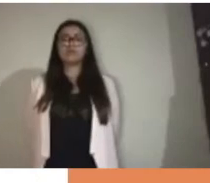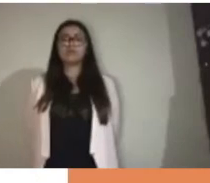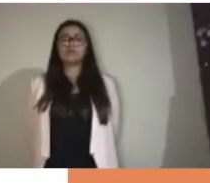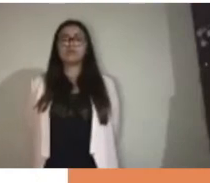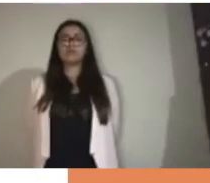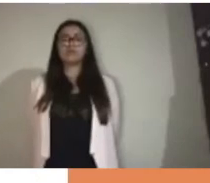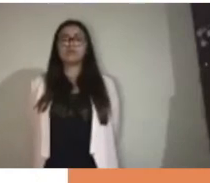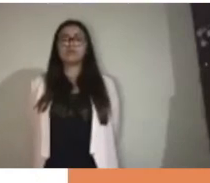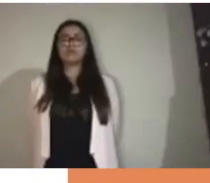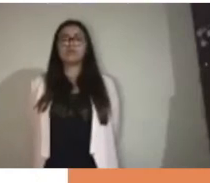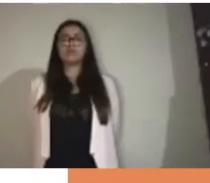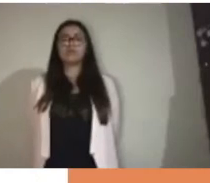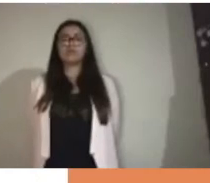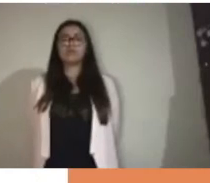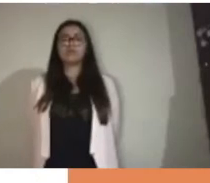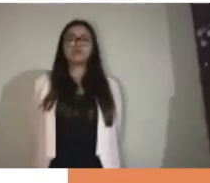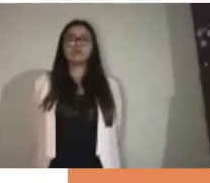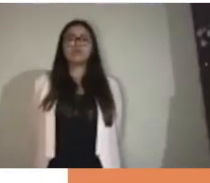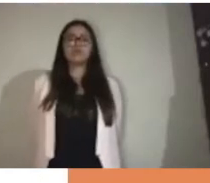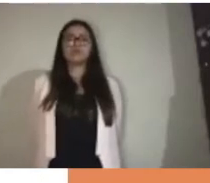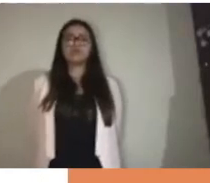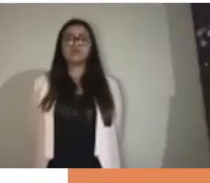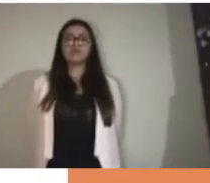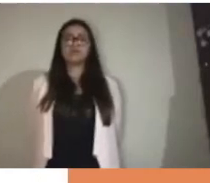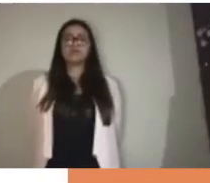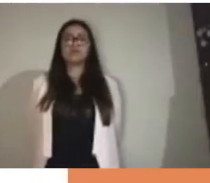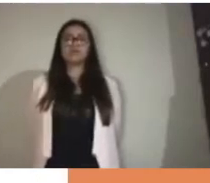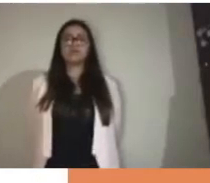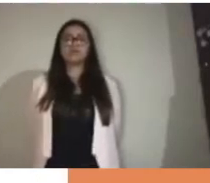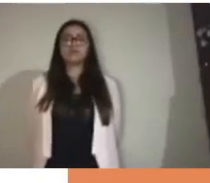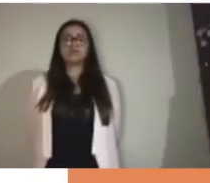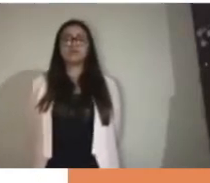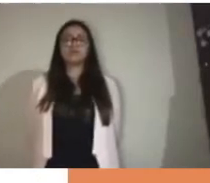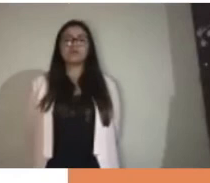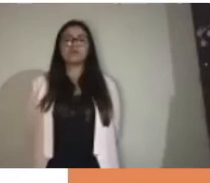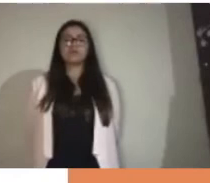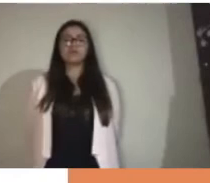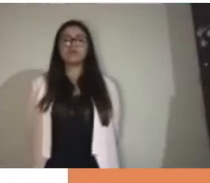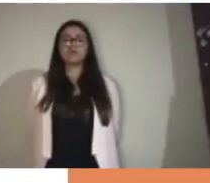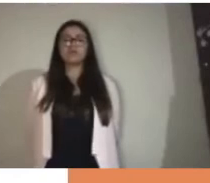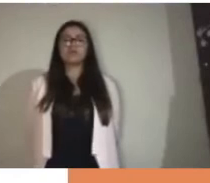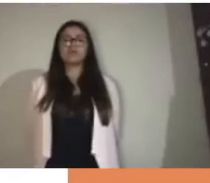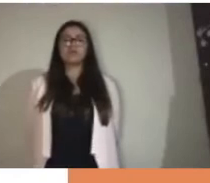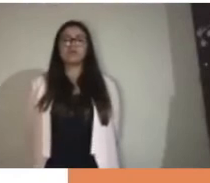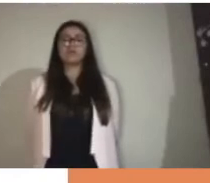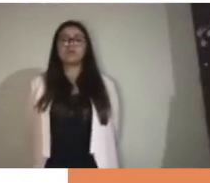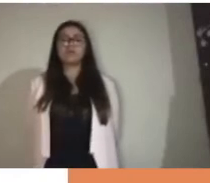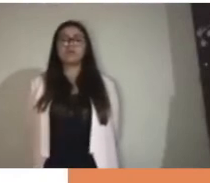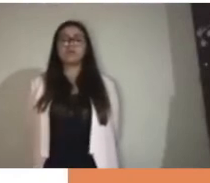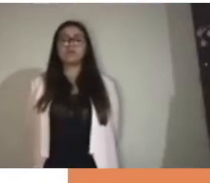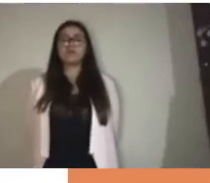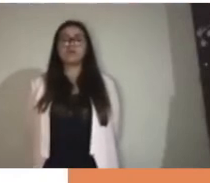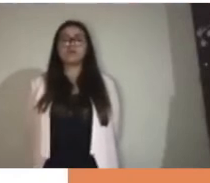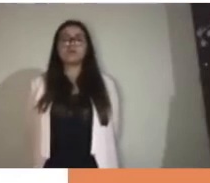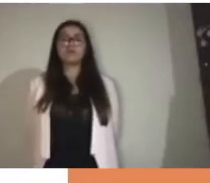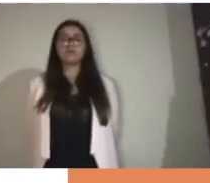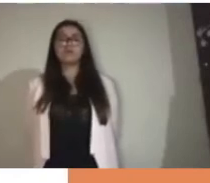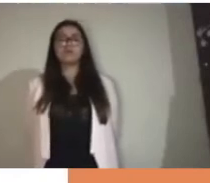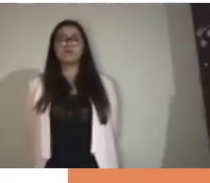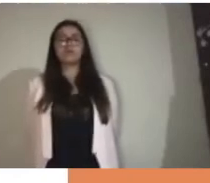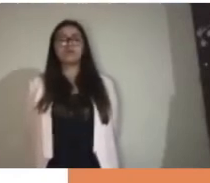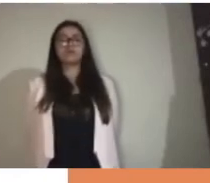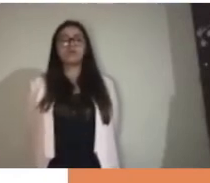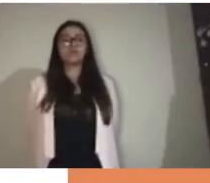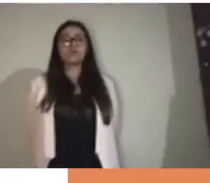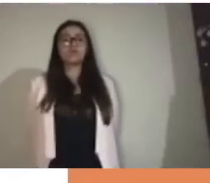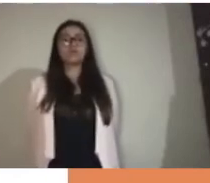y este lo elegimos porque es también usa metodología parecida, es una cohorte retrospectiva, donde se encontró que había una